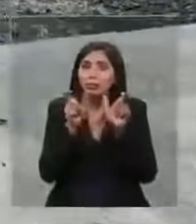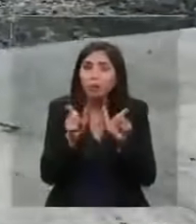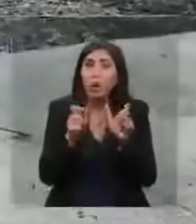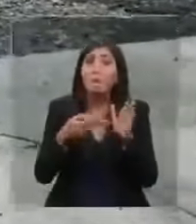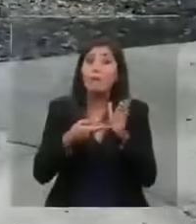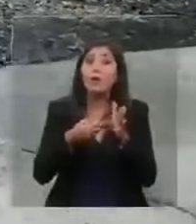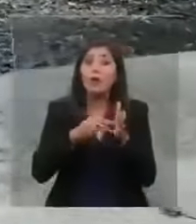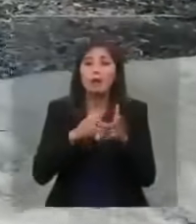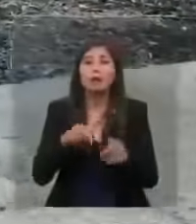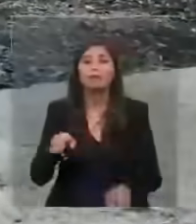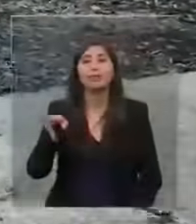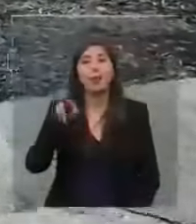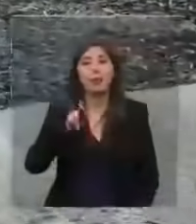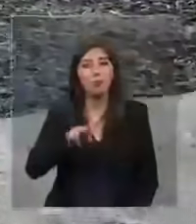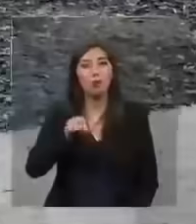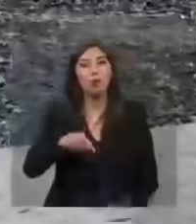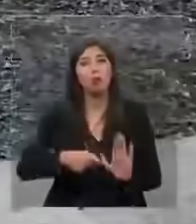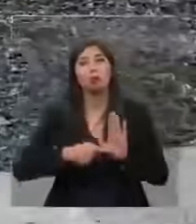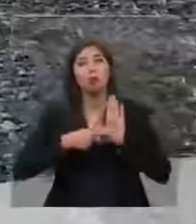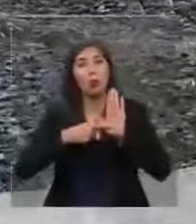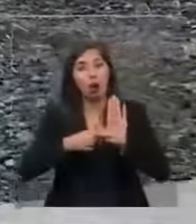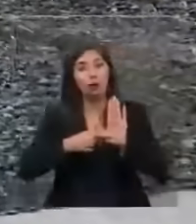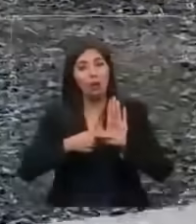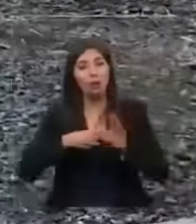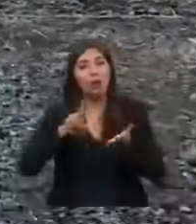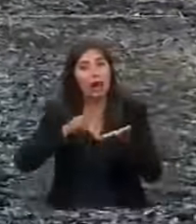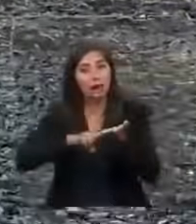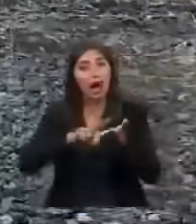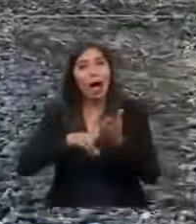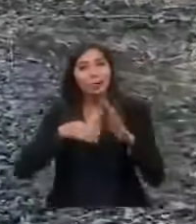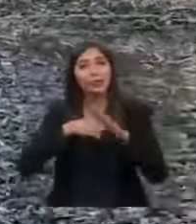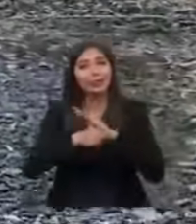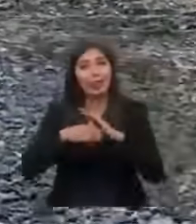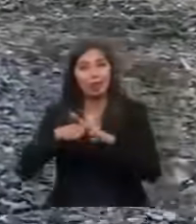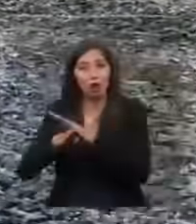que nuevamente pone de manifiesto el real acceso y libre tránsito por las playas.